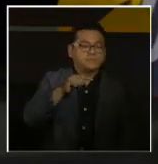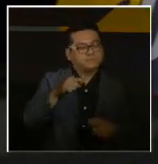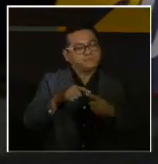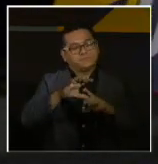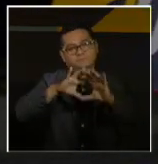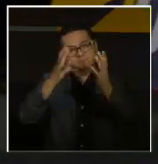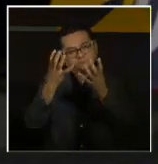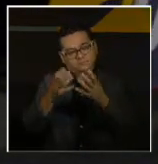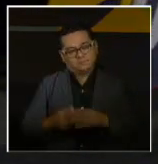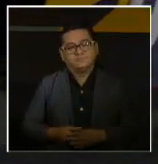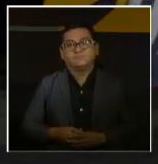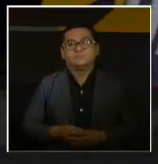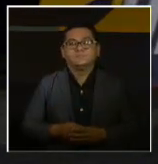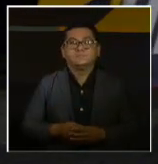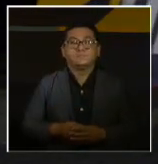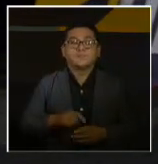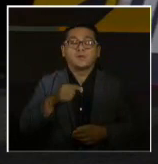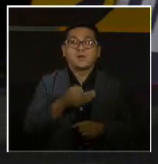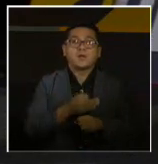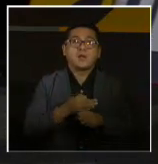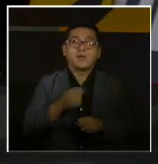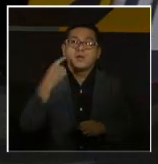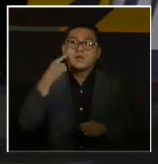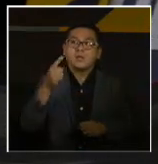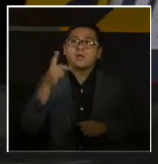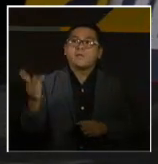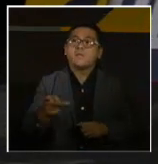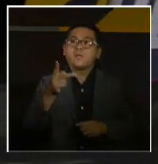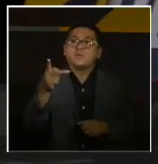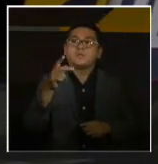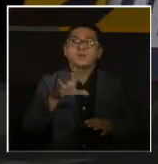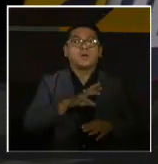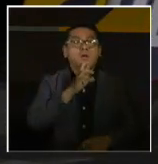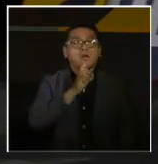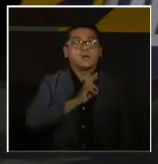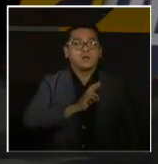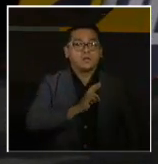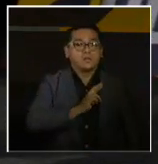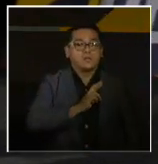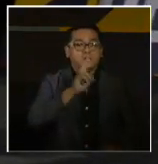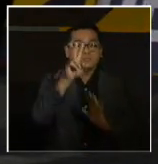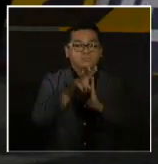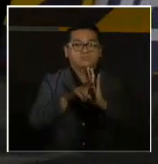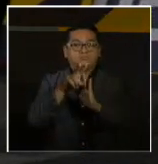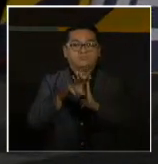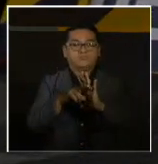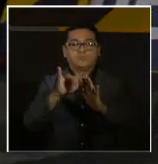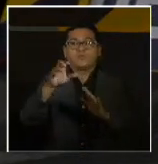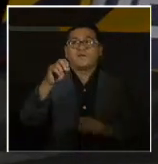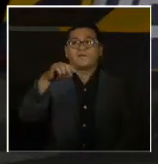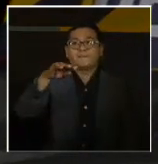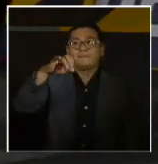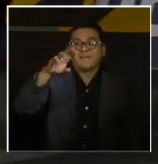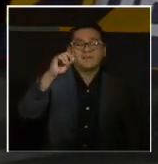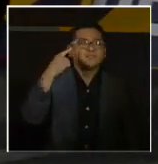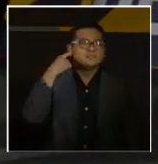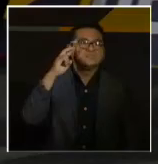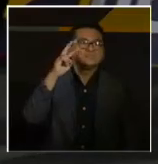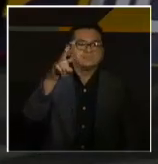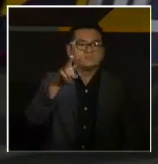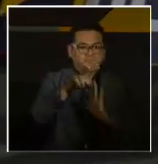rincón del mundo. Es el turno para escuchar la pregunta que deberá responder el candidato Joaquín Díaz Mena.